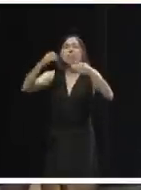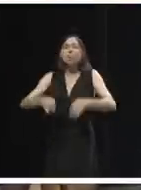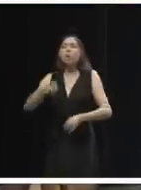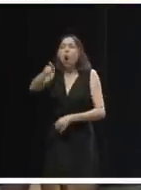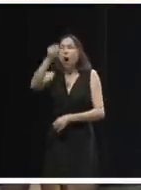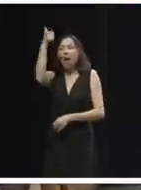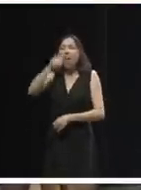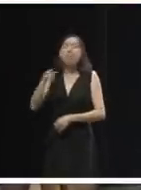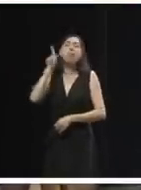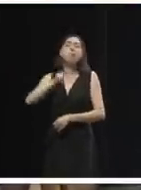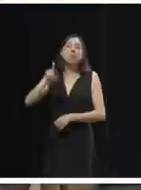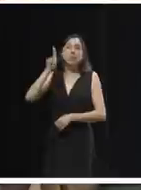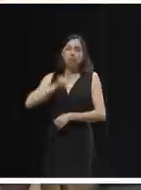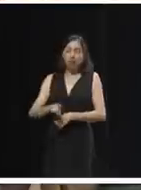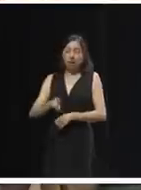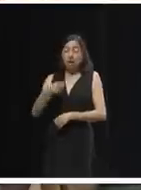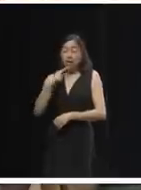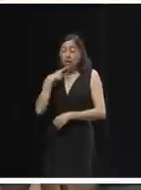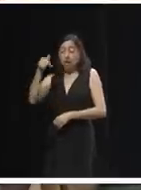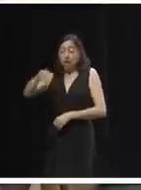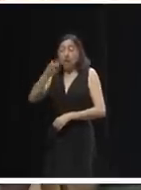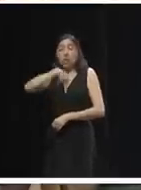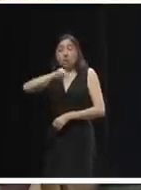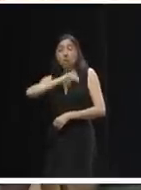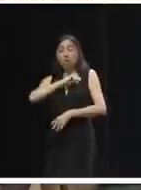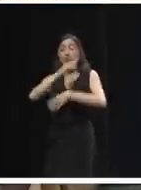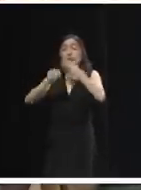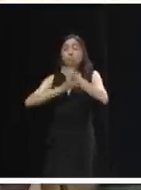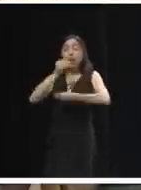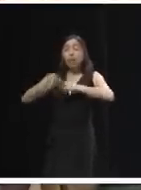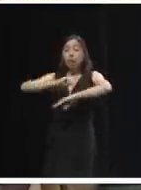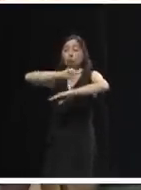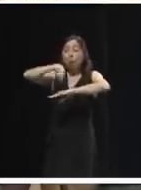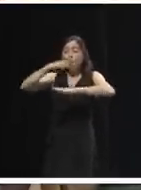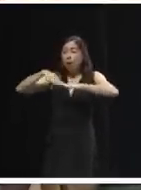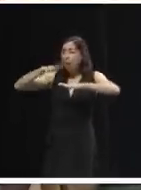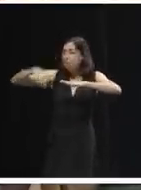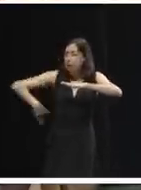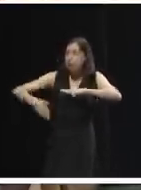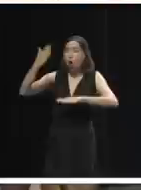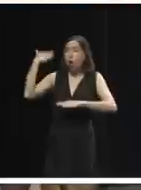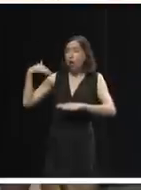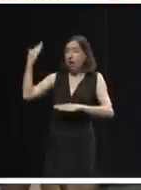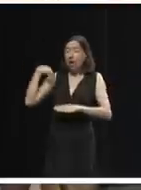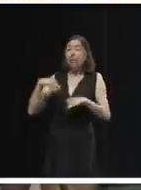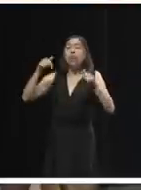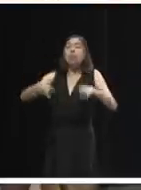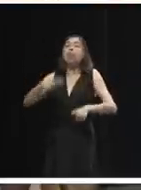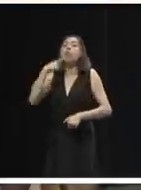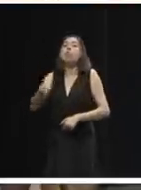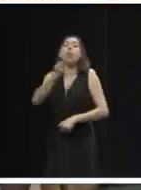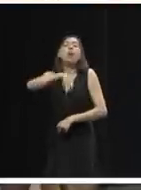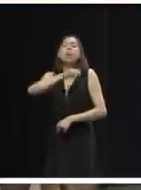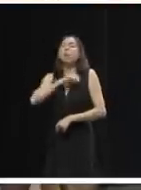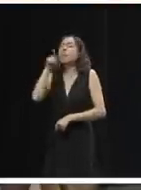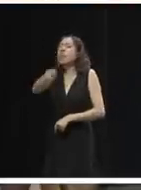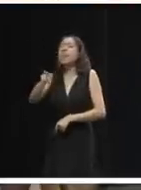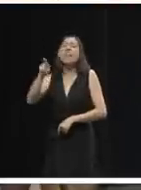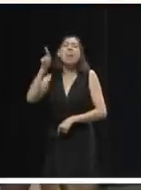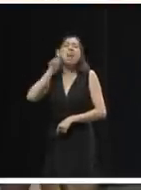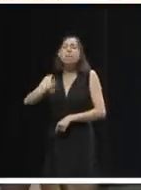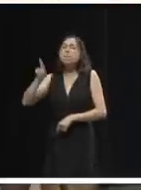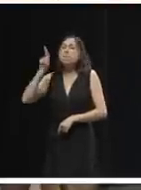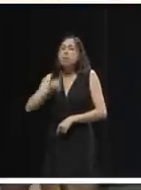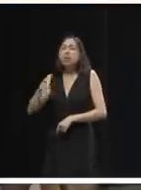señor Feijóo que en España se hacen menos horas que nunca. Y digo aquí en España que miente, que mire las encuestas,